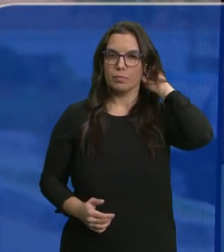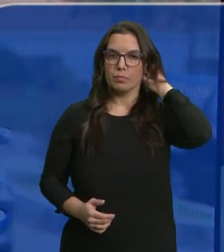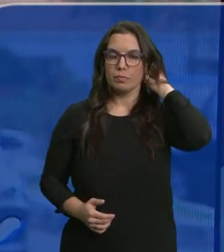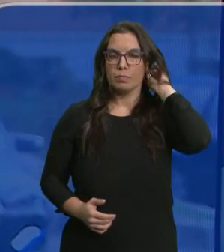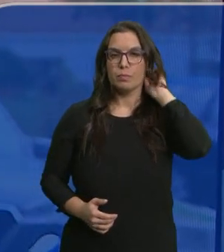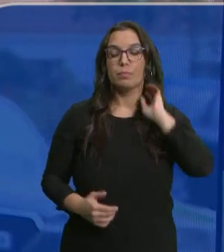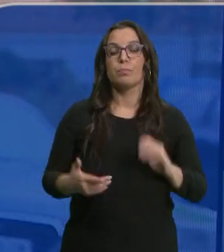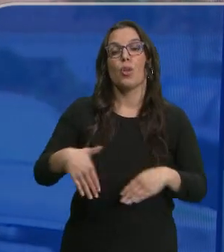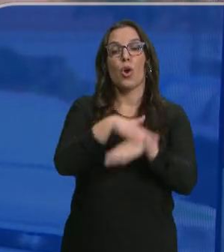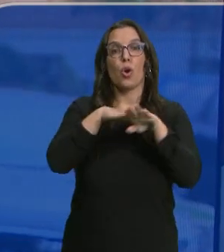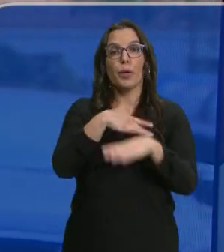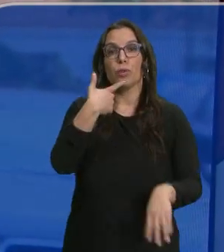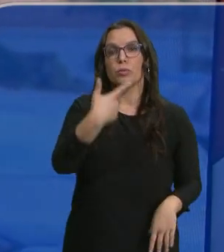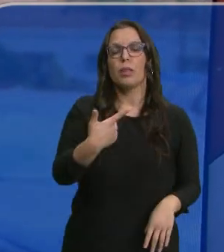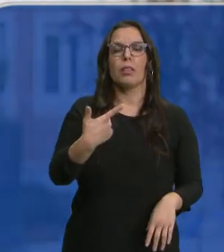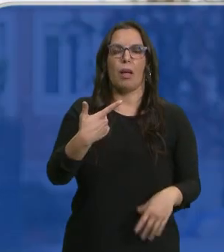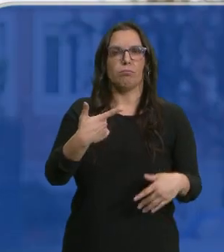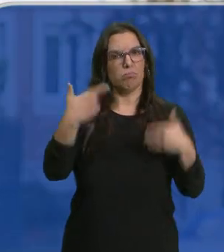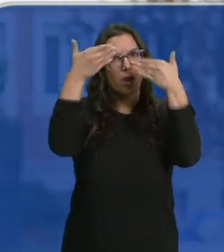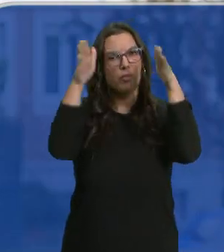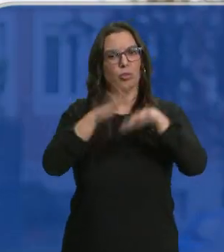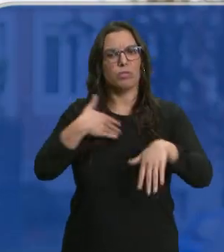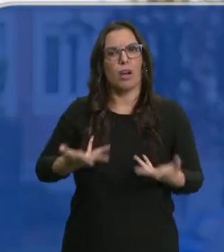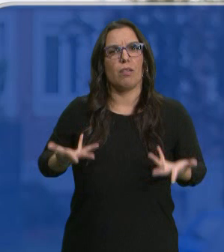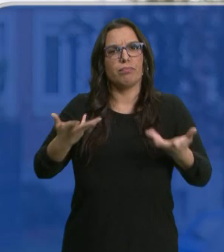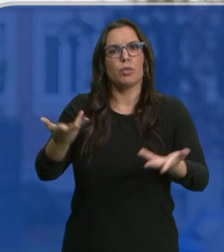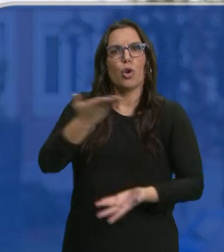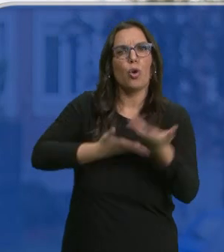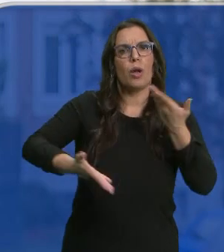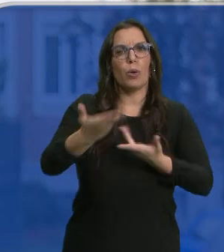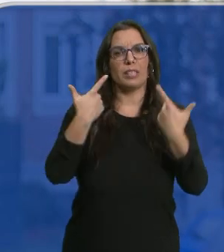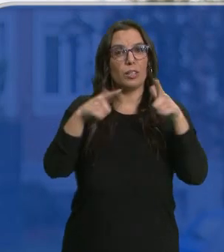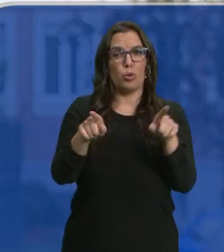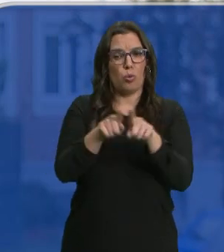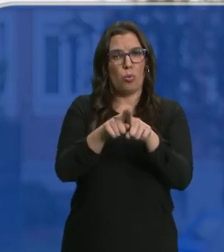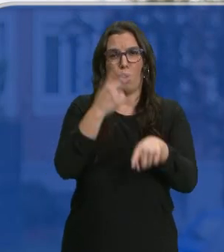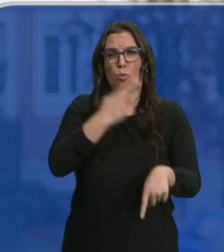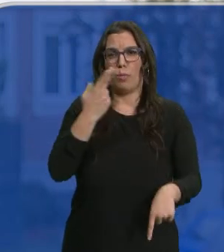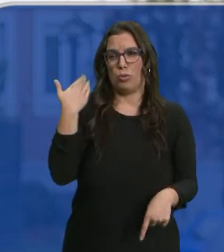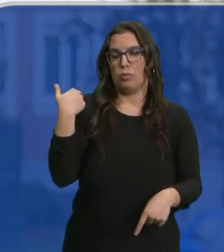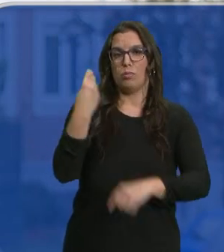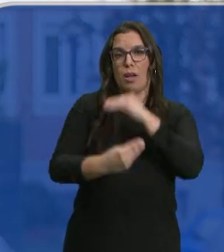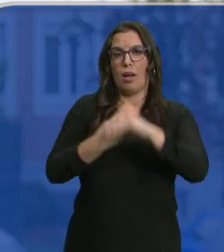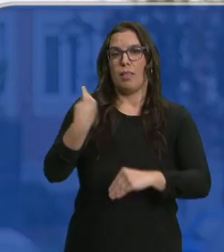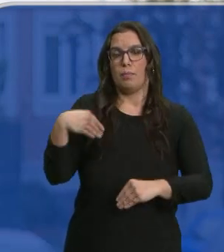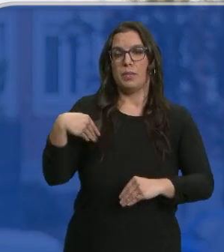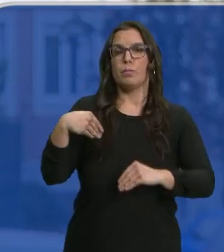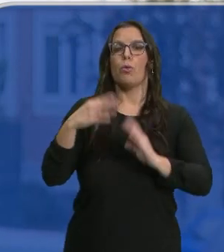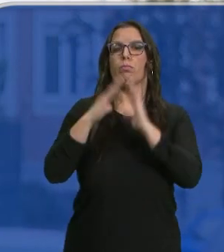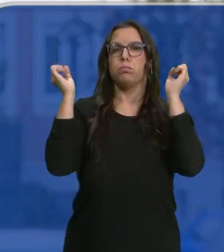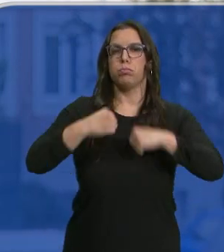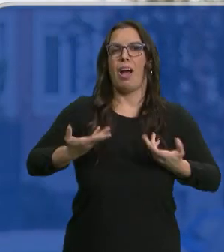El Gobierno asegura que está dispuesto a colaborar con el sector y que ese compromiso ya se vio, por ejemplo, con la aprobación de